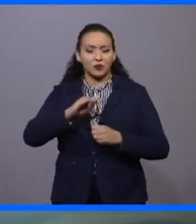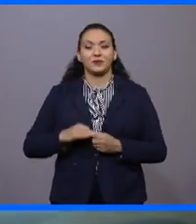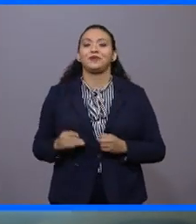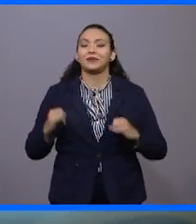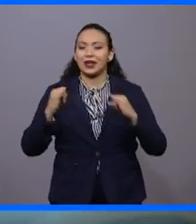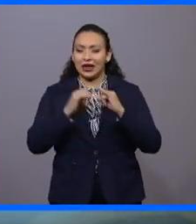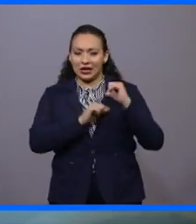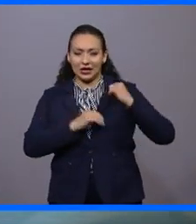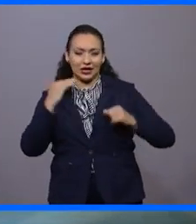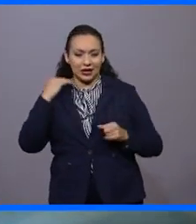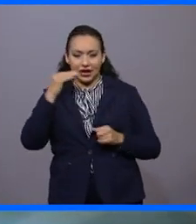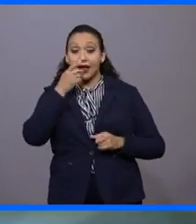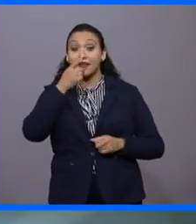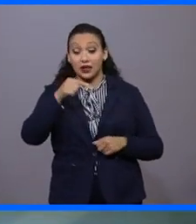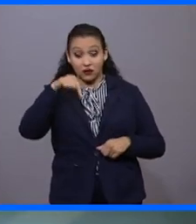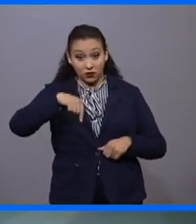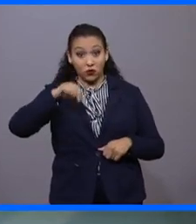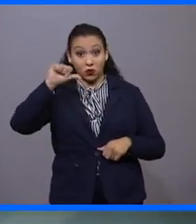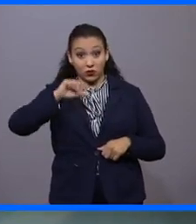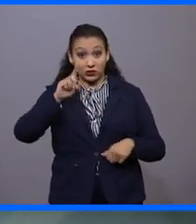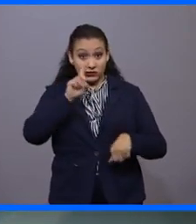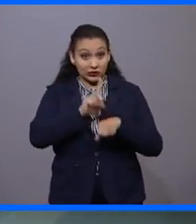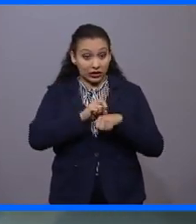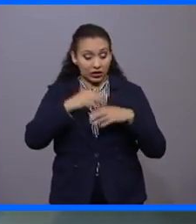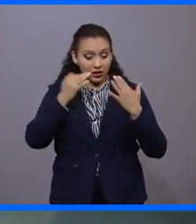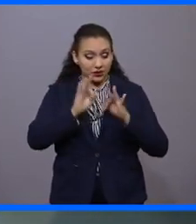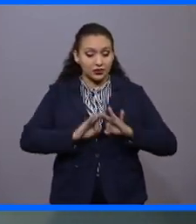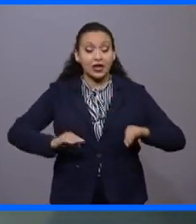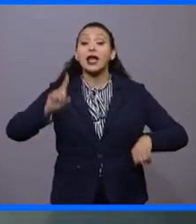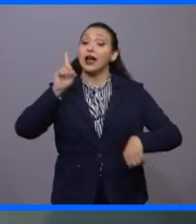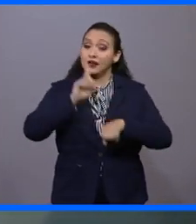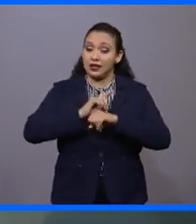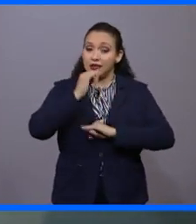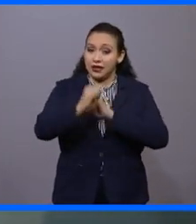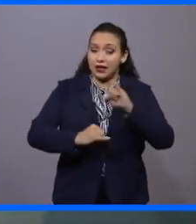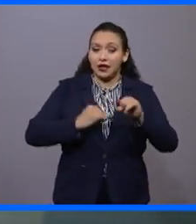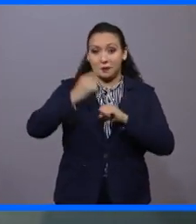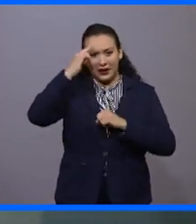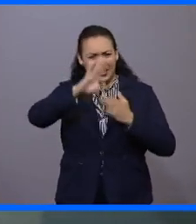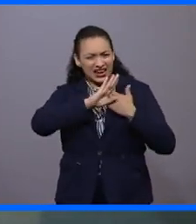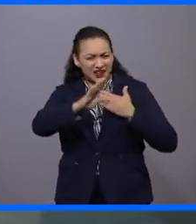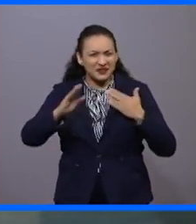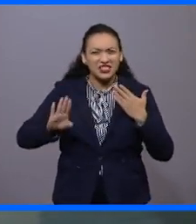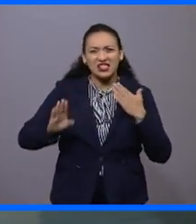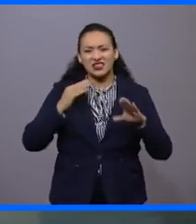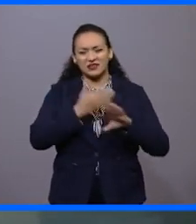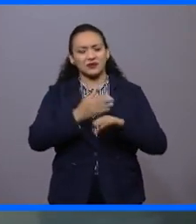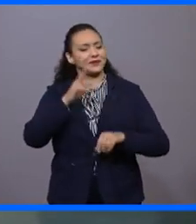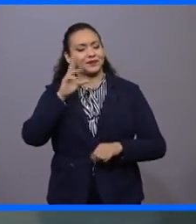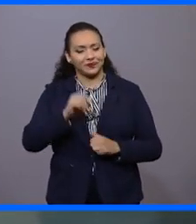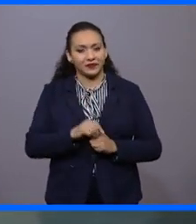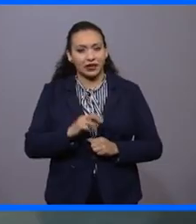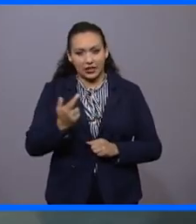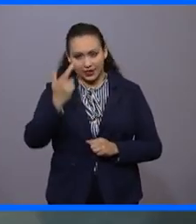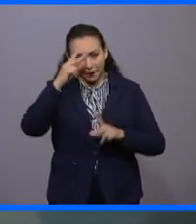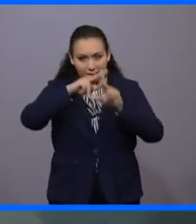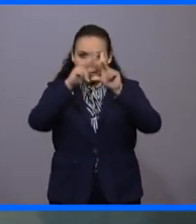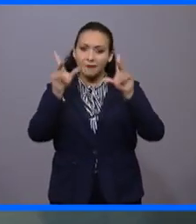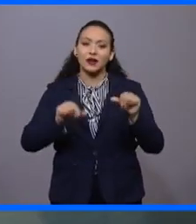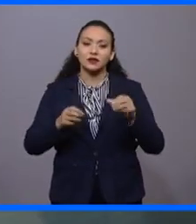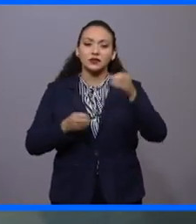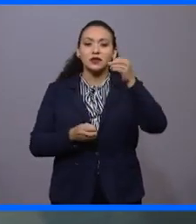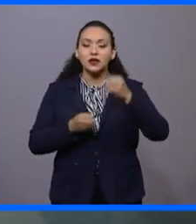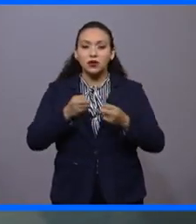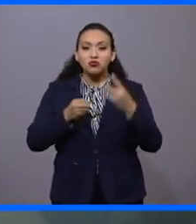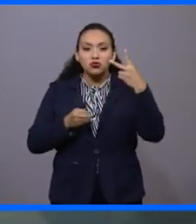Pública recordó que la conmemoración se enmarca en el Día Internacional de la No Violencia, que nos recuerda que la paz y la justicia